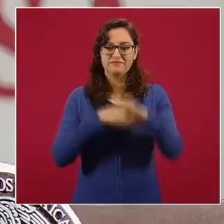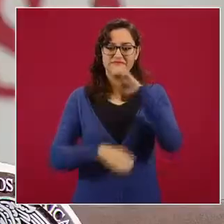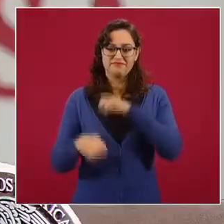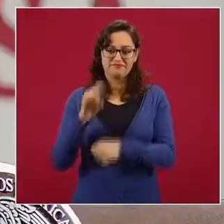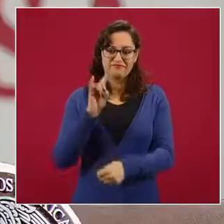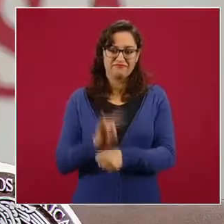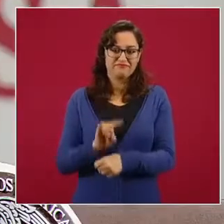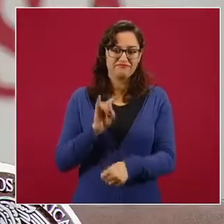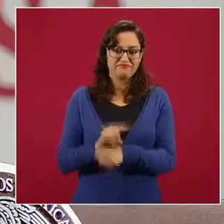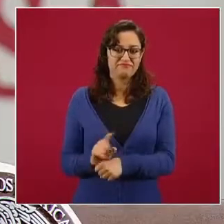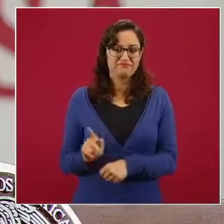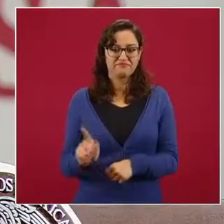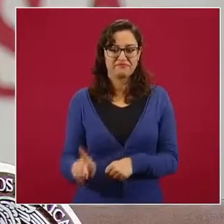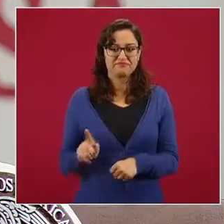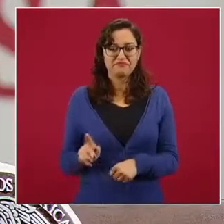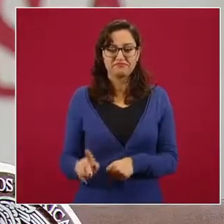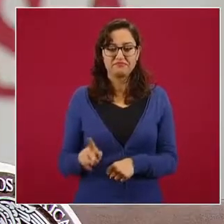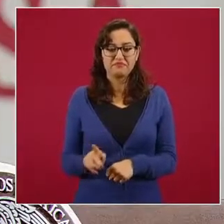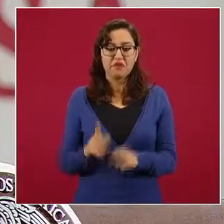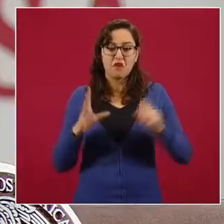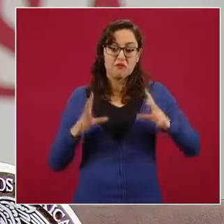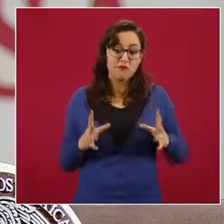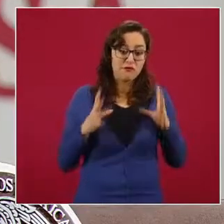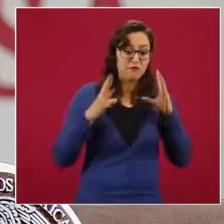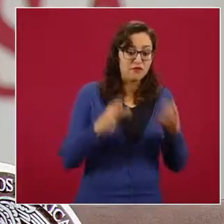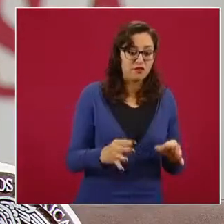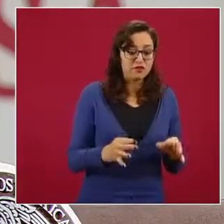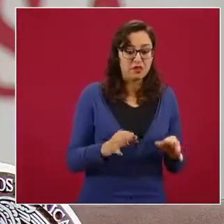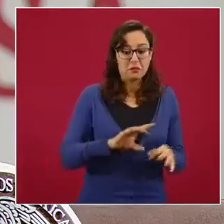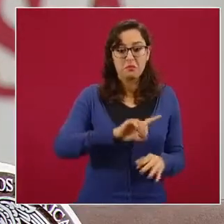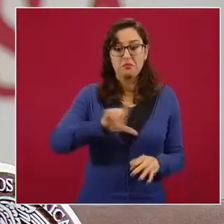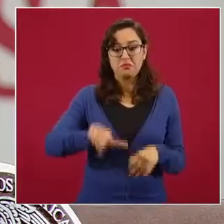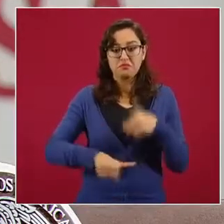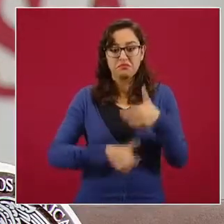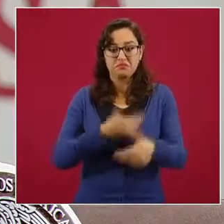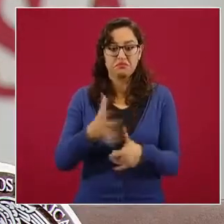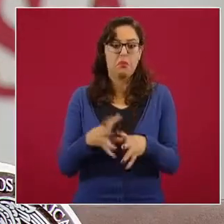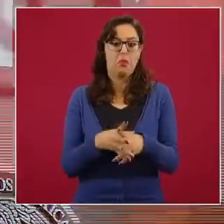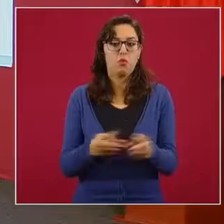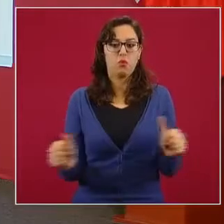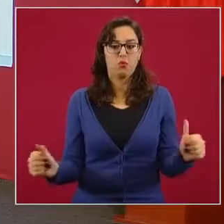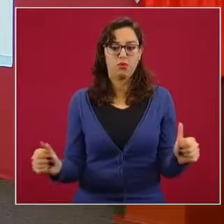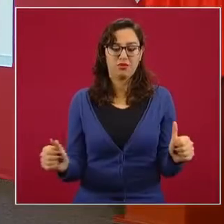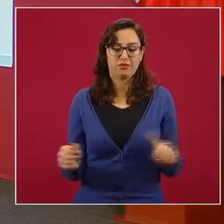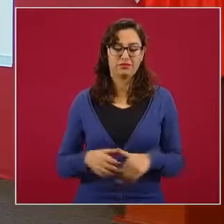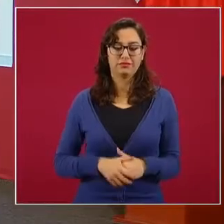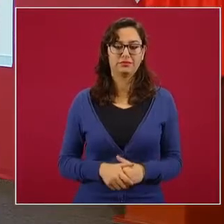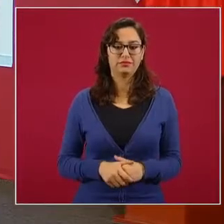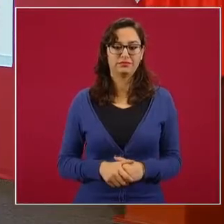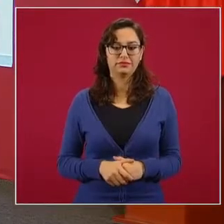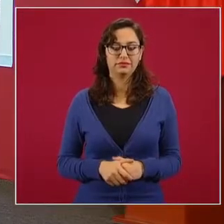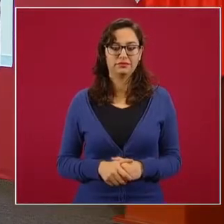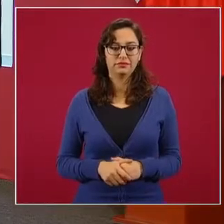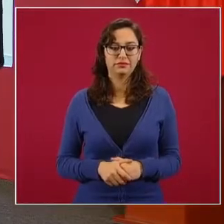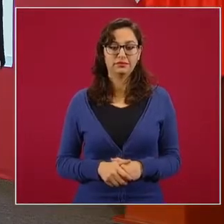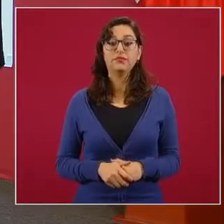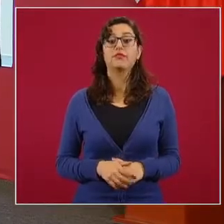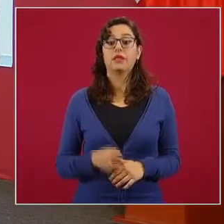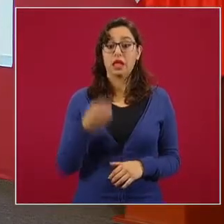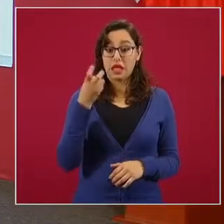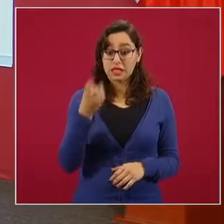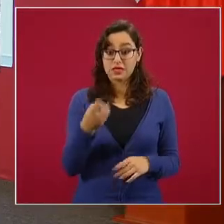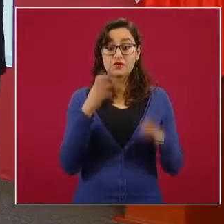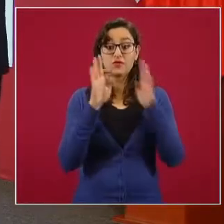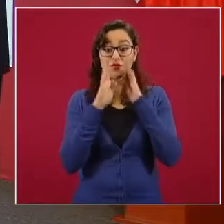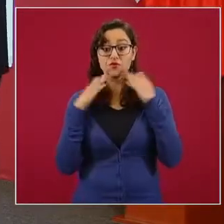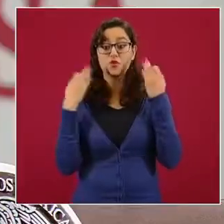empresas fantasmas que se crean y desaparecen precisamente para evadir responsabilidades. Este esquema es el que